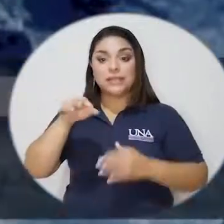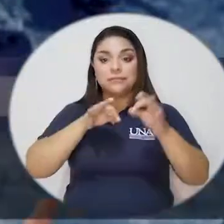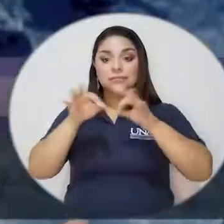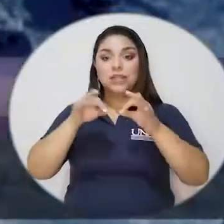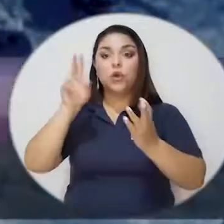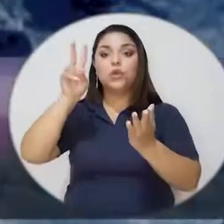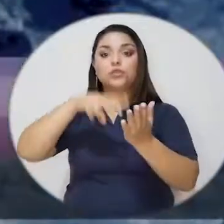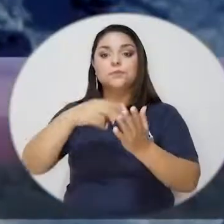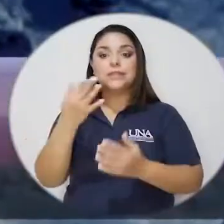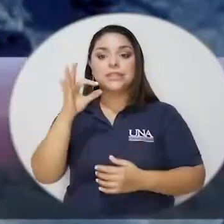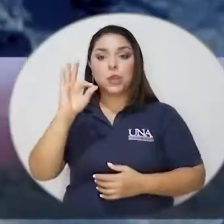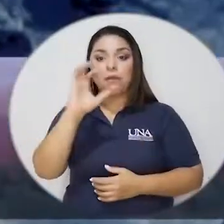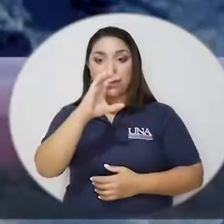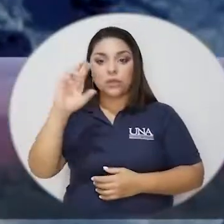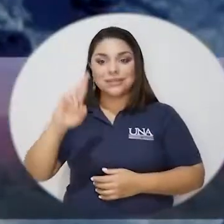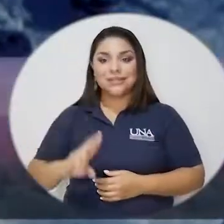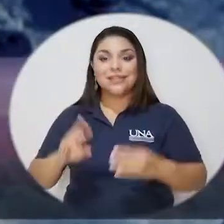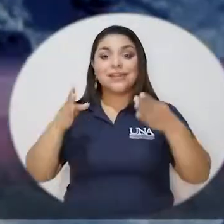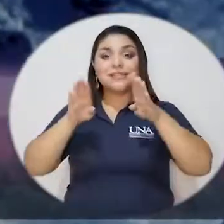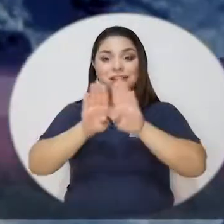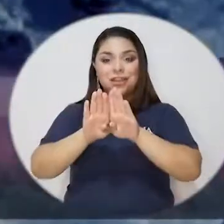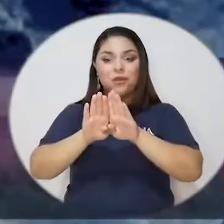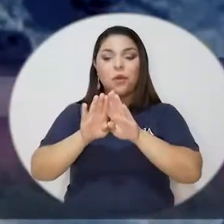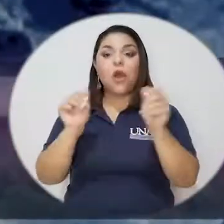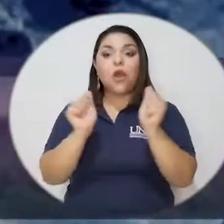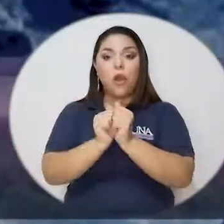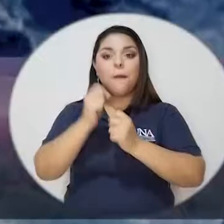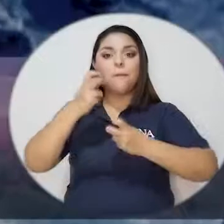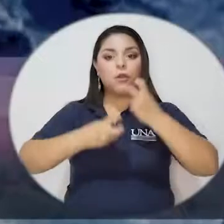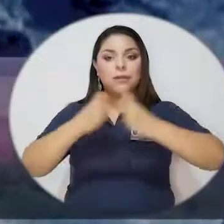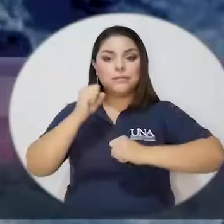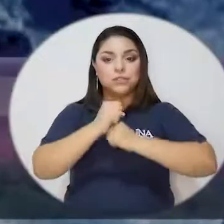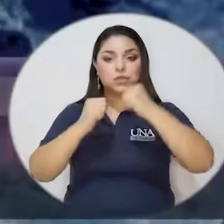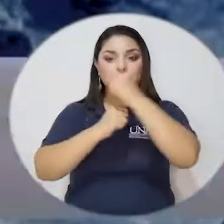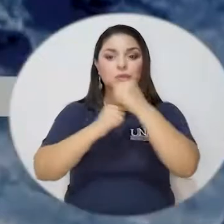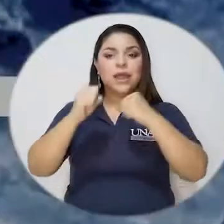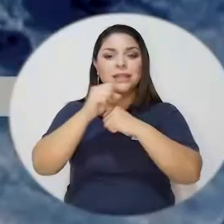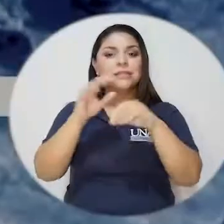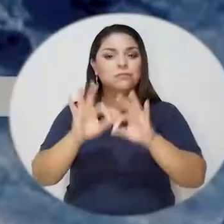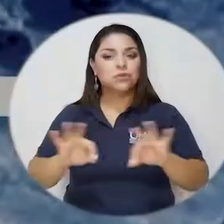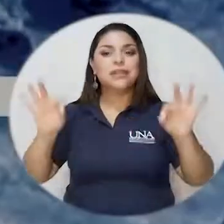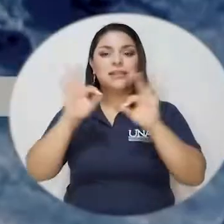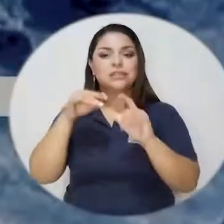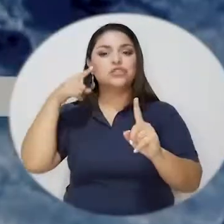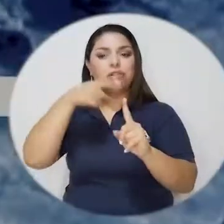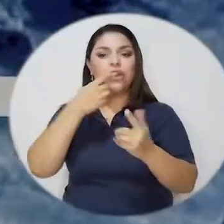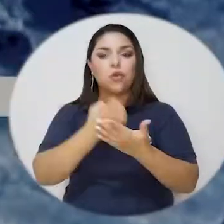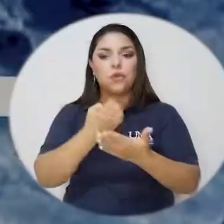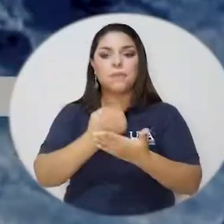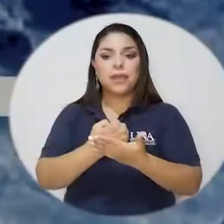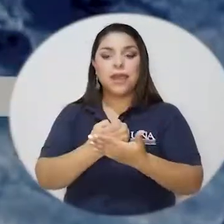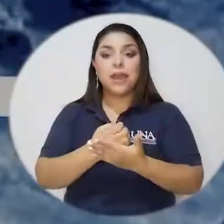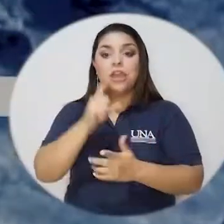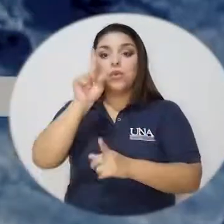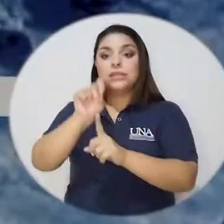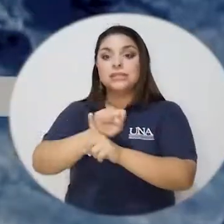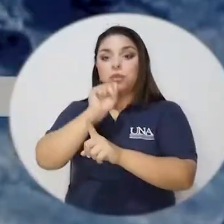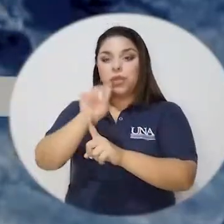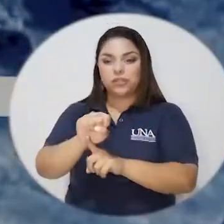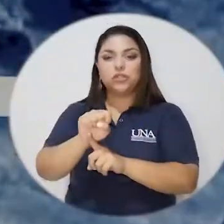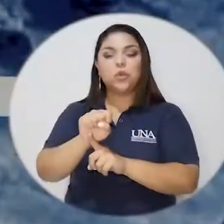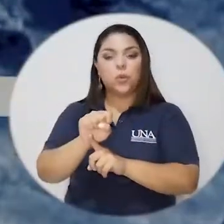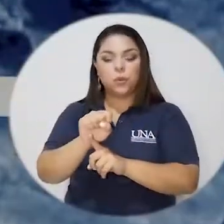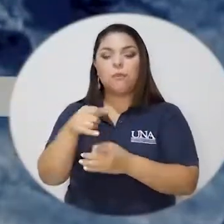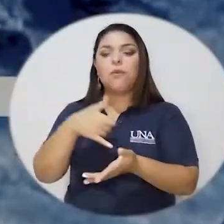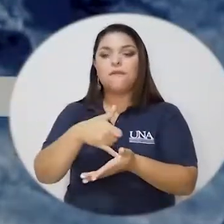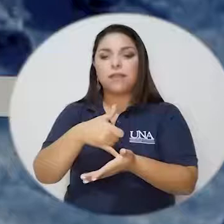el 2019 Costa Rica cerró con problemas estructurales importantes en el tema económico y con una situación